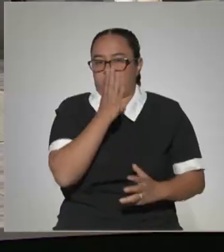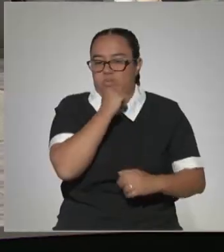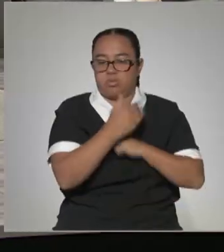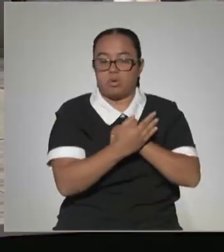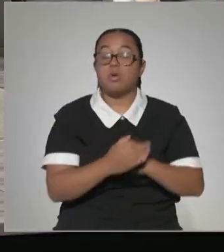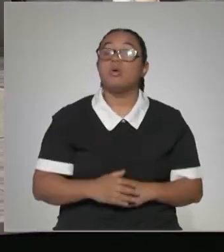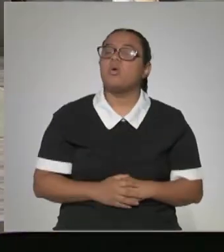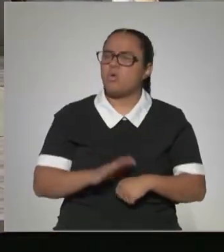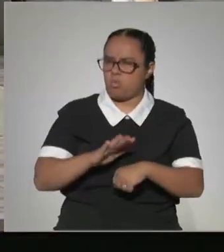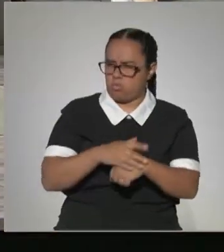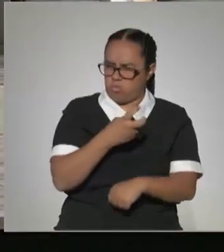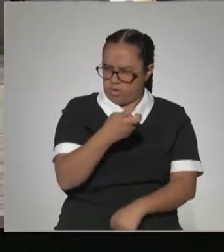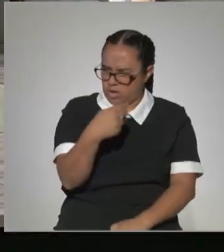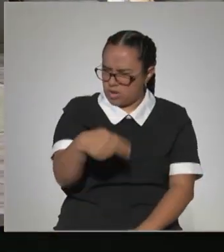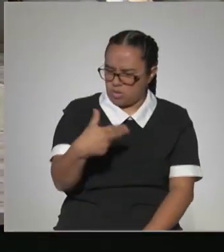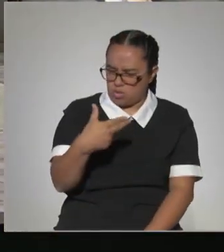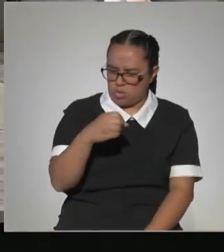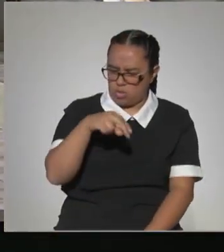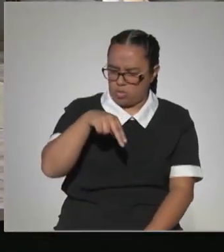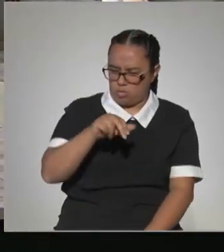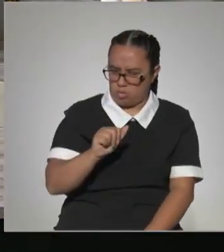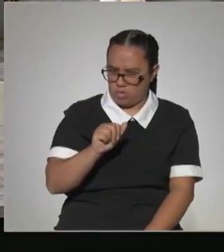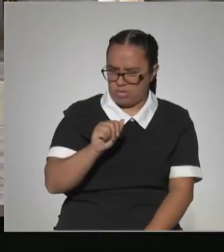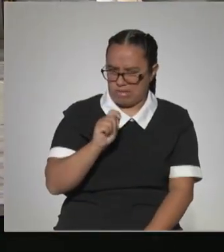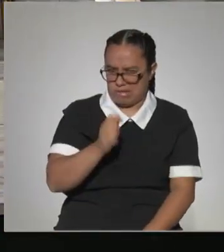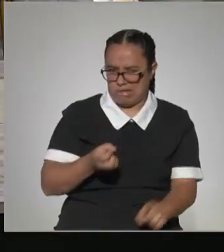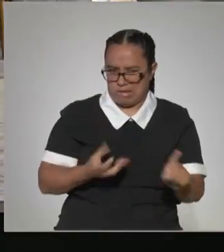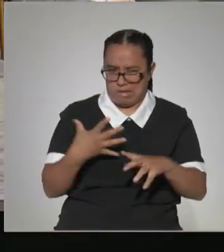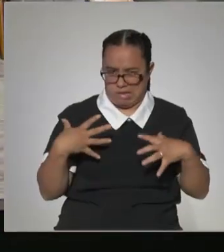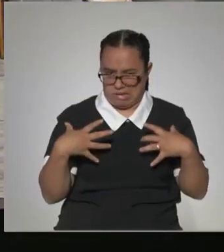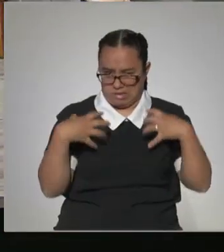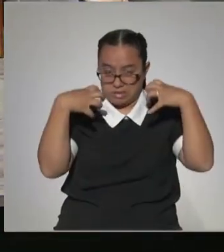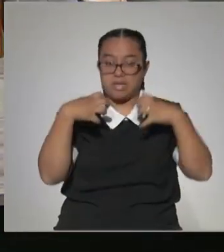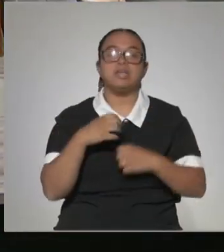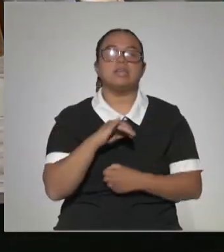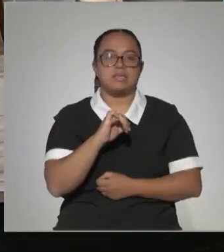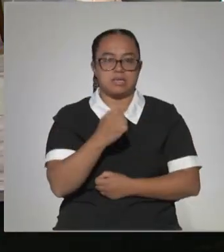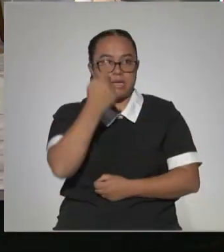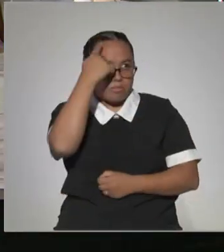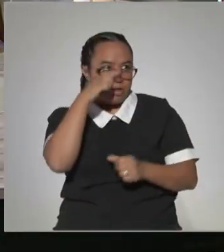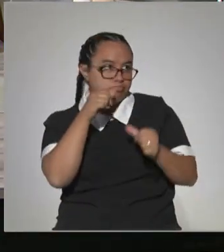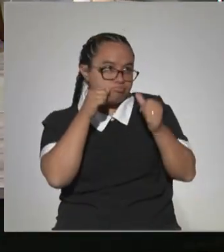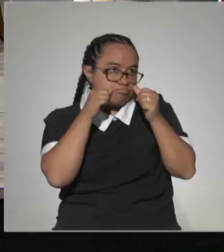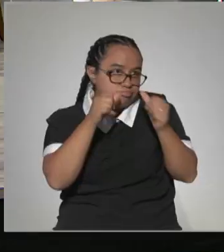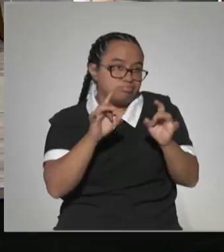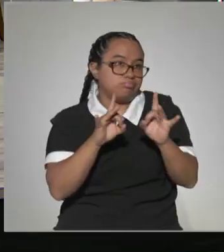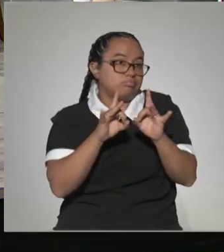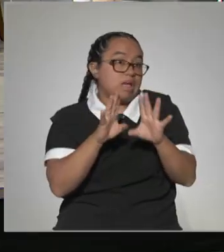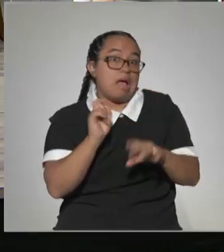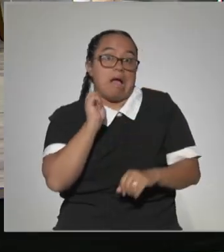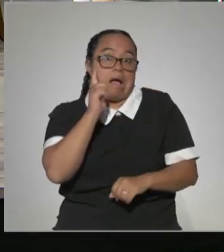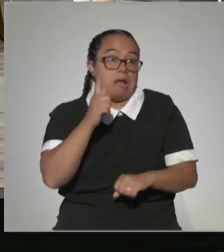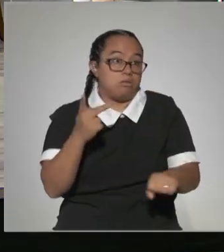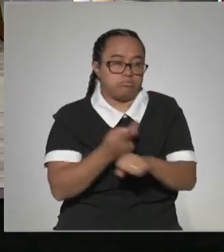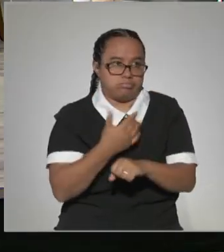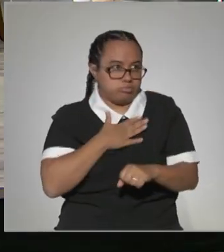la hormona del estrés. Así es, del estrés, del estado de hipervigilancia o de alerta, ¿no?